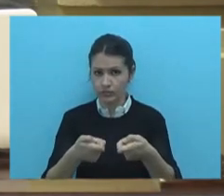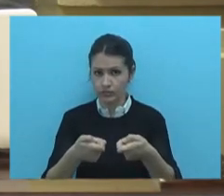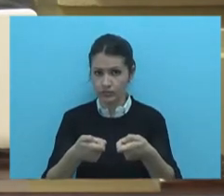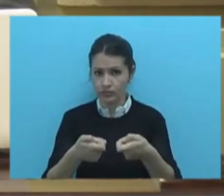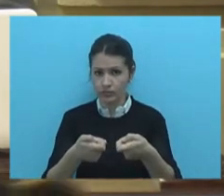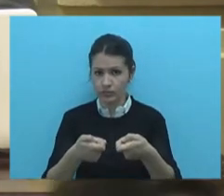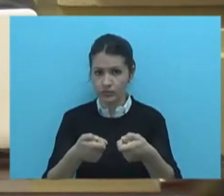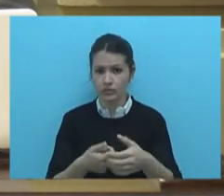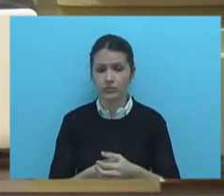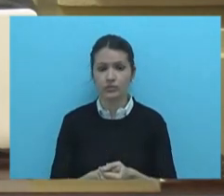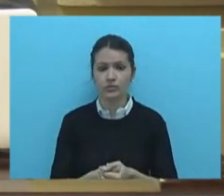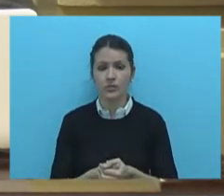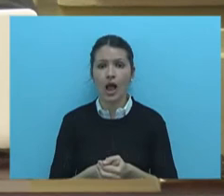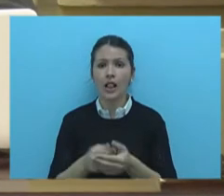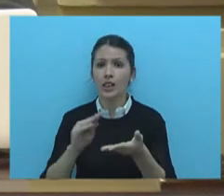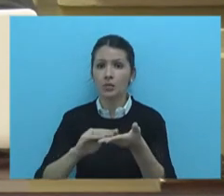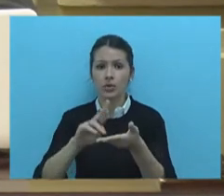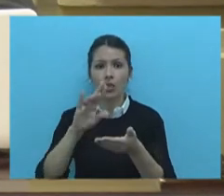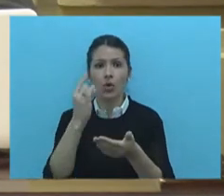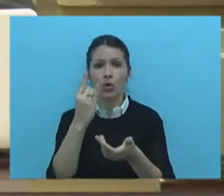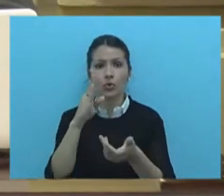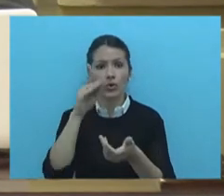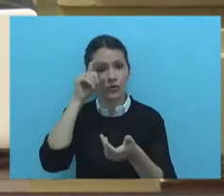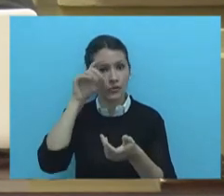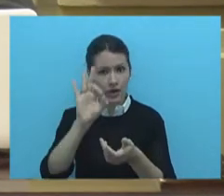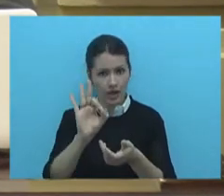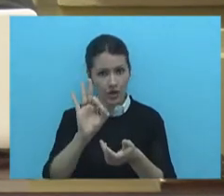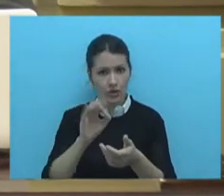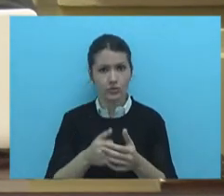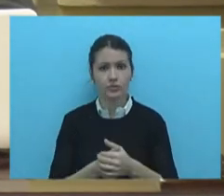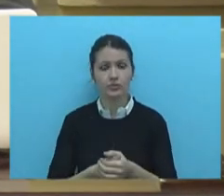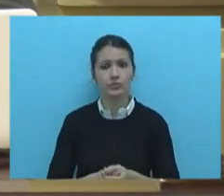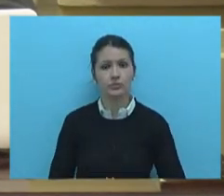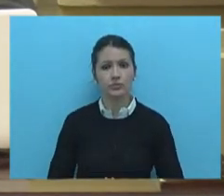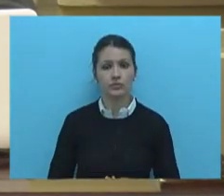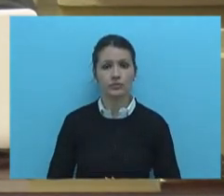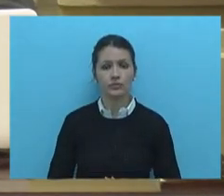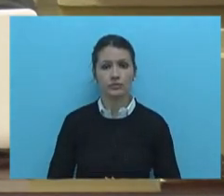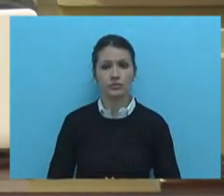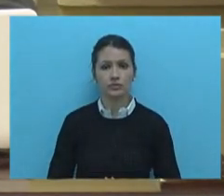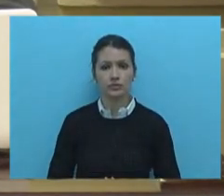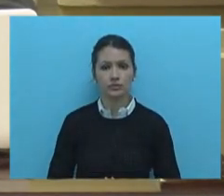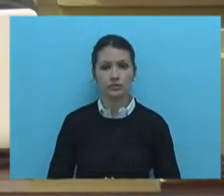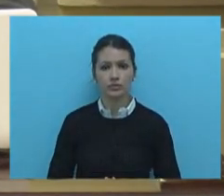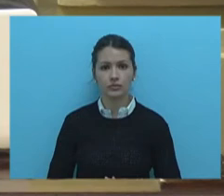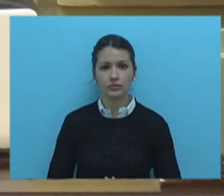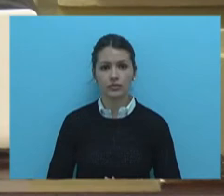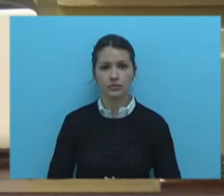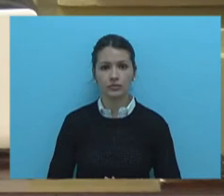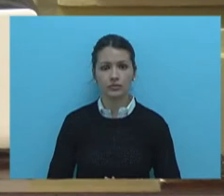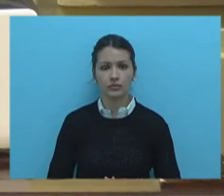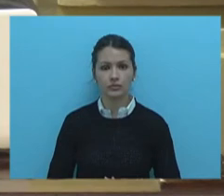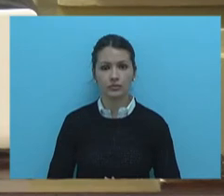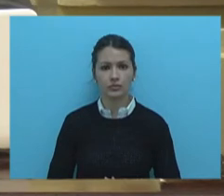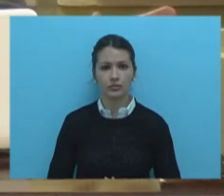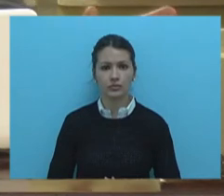los proyectos al diputado Rubeo, que es quien iba a hacer la sesión, y generalmente,